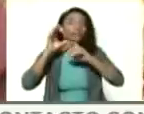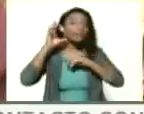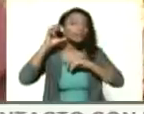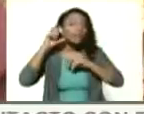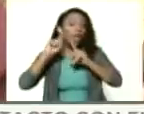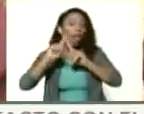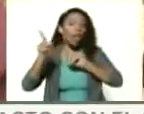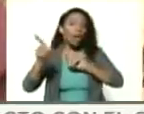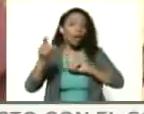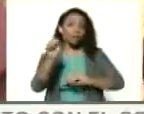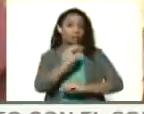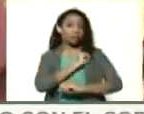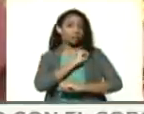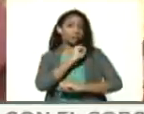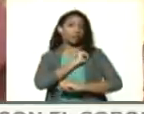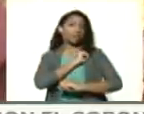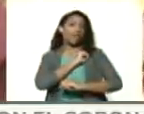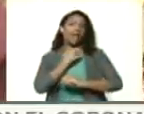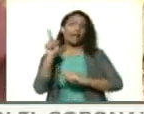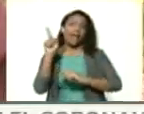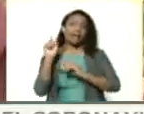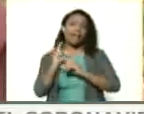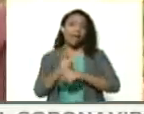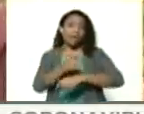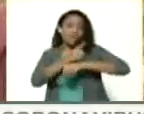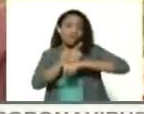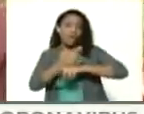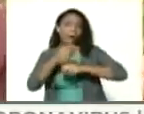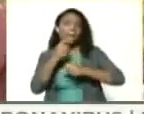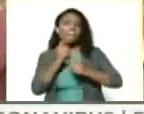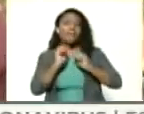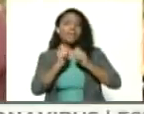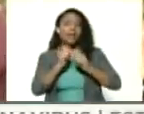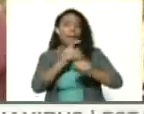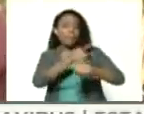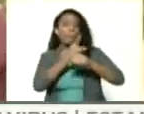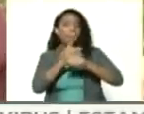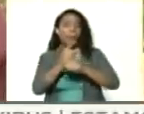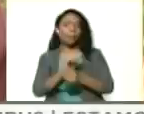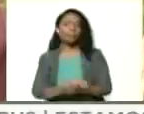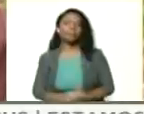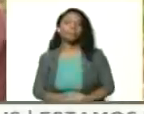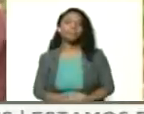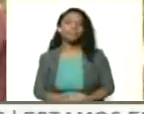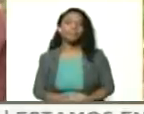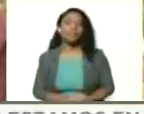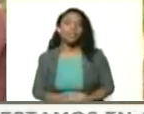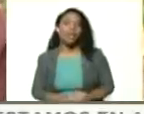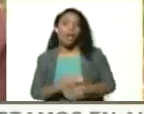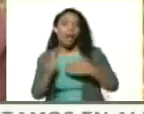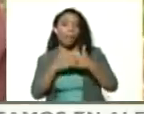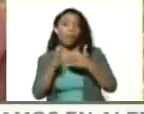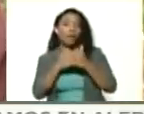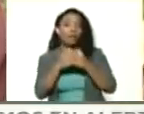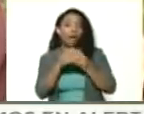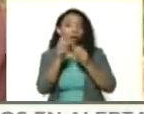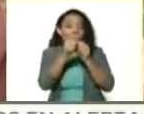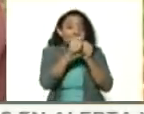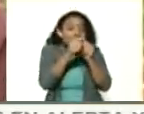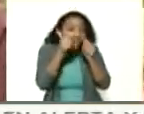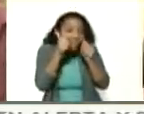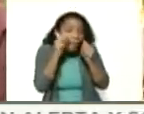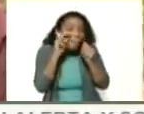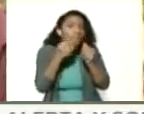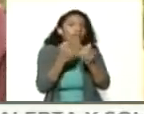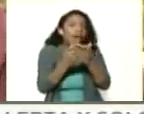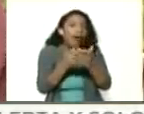El temor más grande que había era que estuviesen armados y empezaran a disparar indiscriminadamente. Con la puerta casi cerrada en nuestras narices, le pedí al